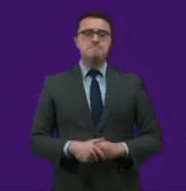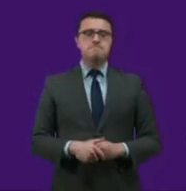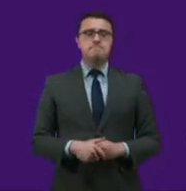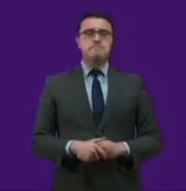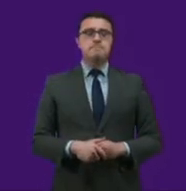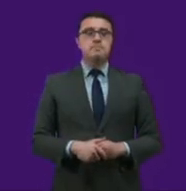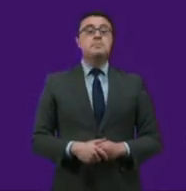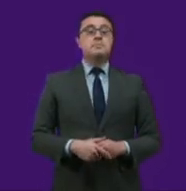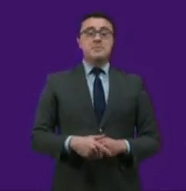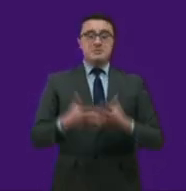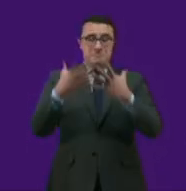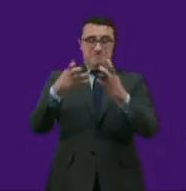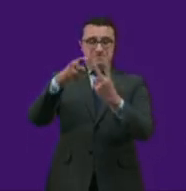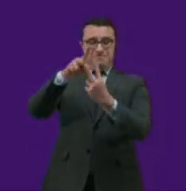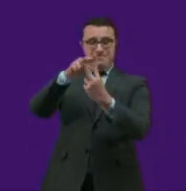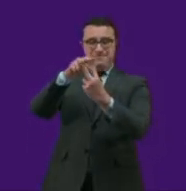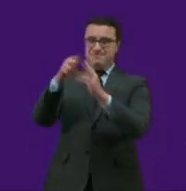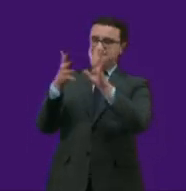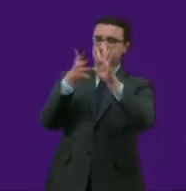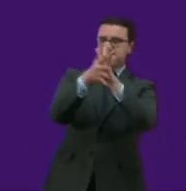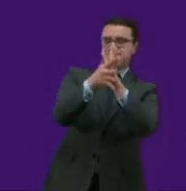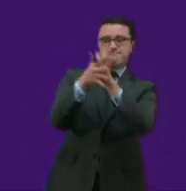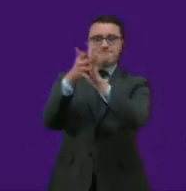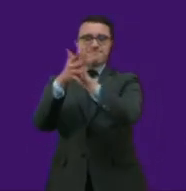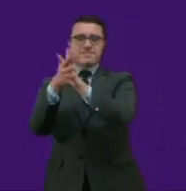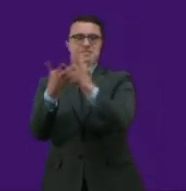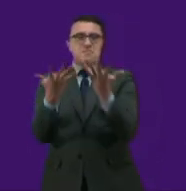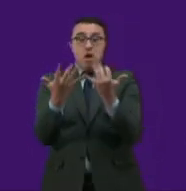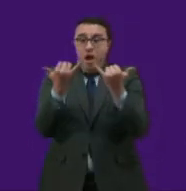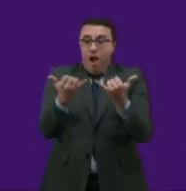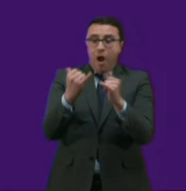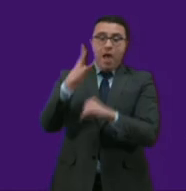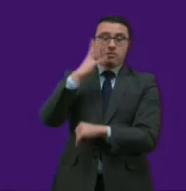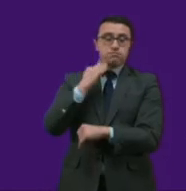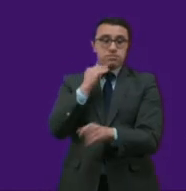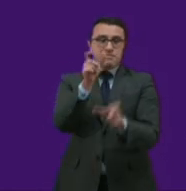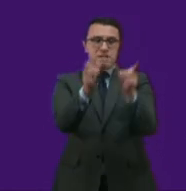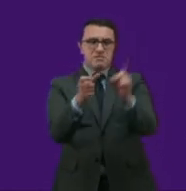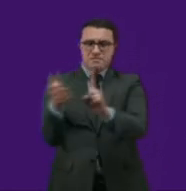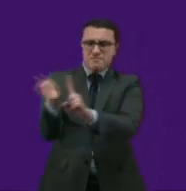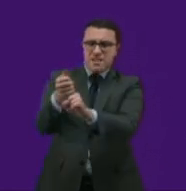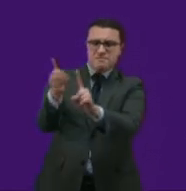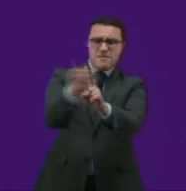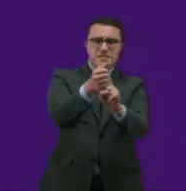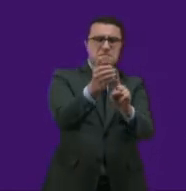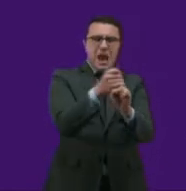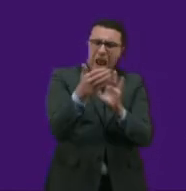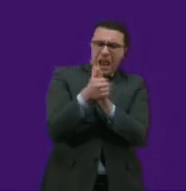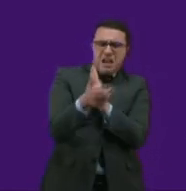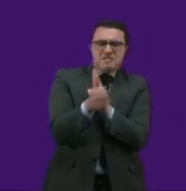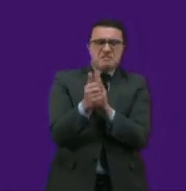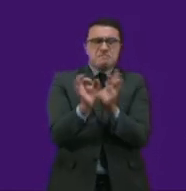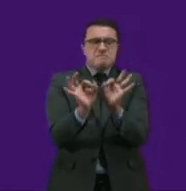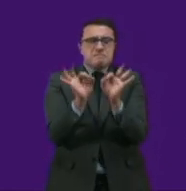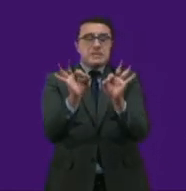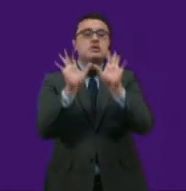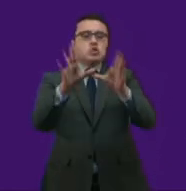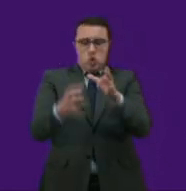del lado de los dos, ¿cómo es esa experiencia hoy en términos de reclutar talento, particularmente en la parte de producto y